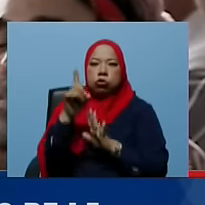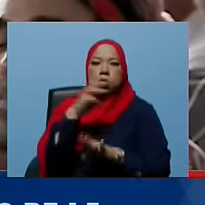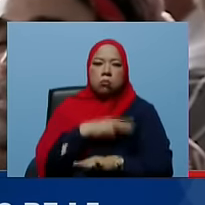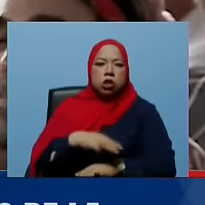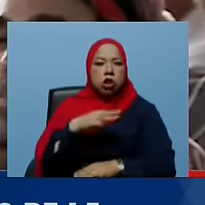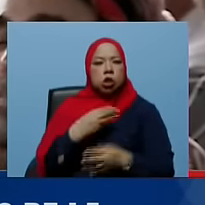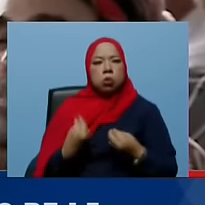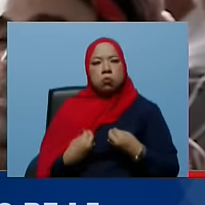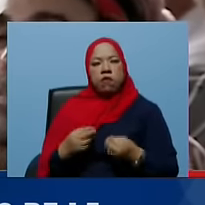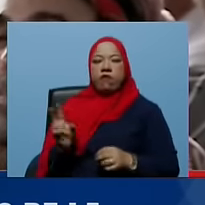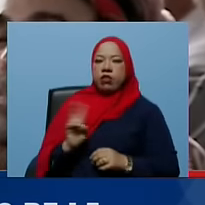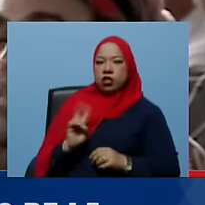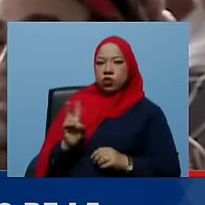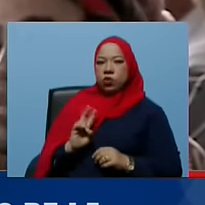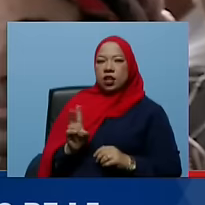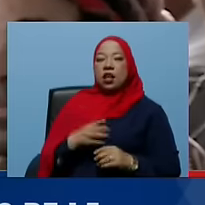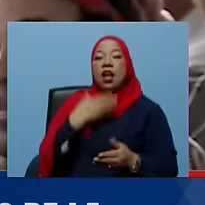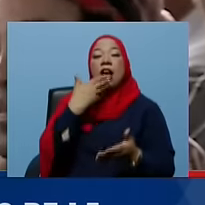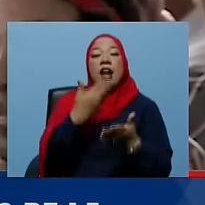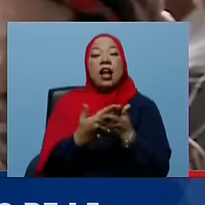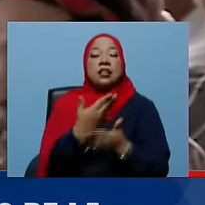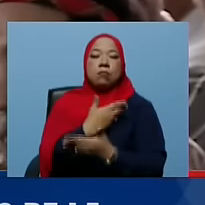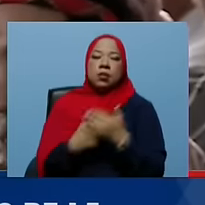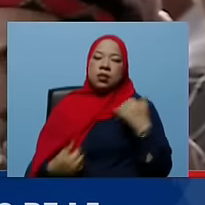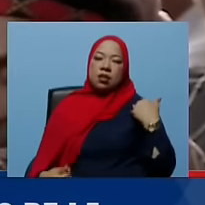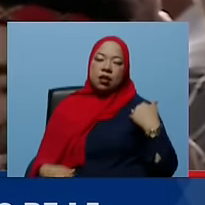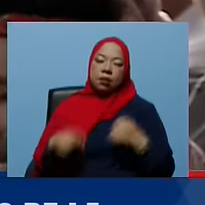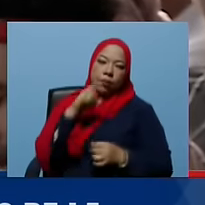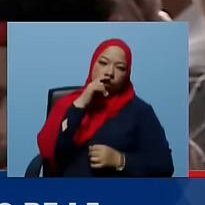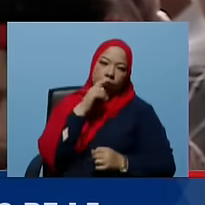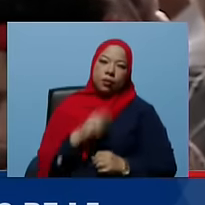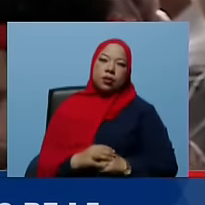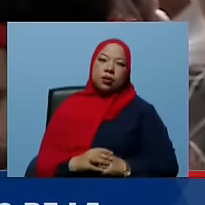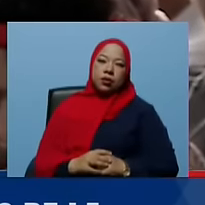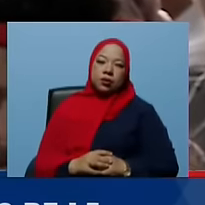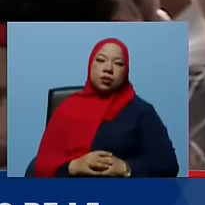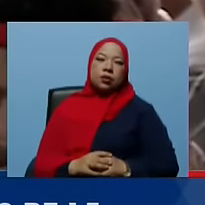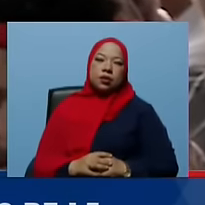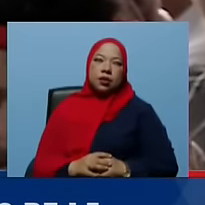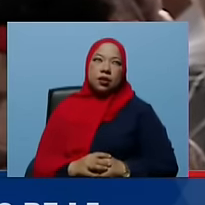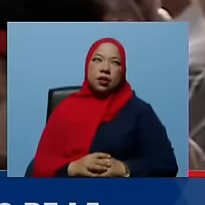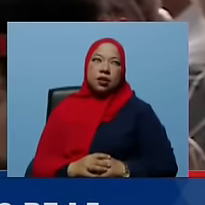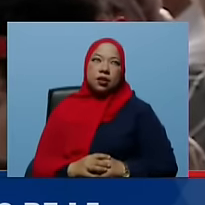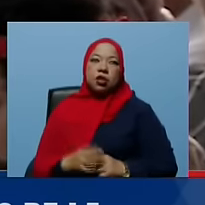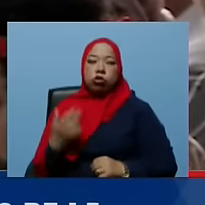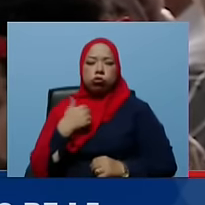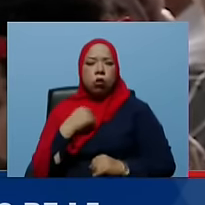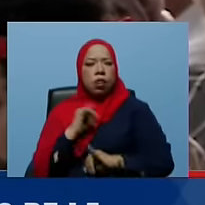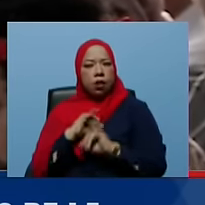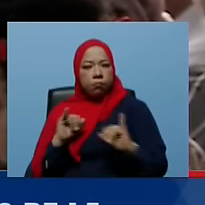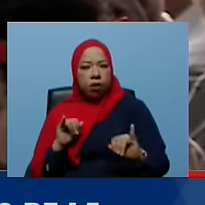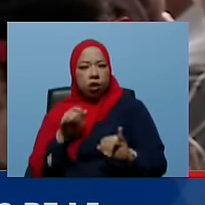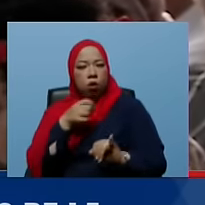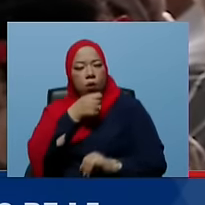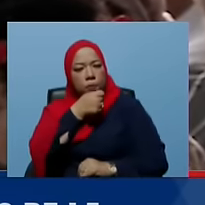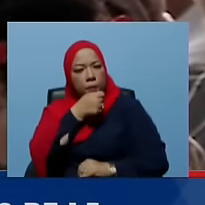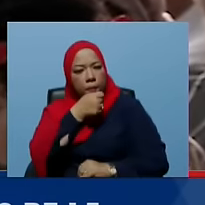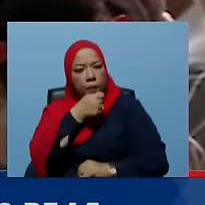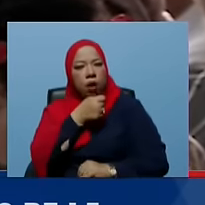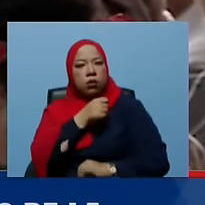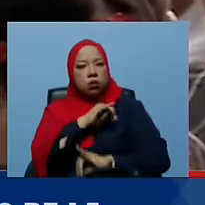Viva Venezuela. Muchísimas gracias, presidente. Yo solamente quiero terminar mi intervención.